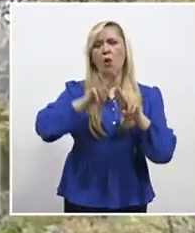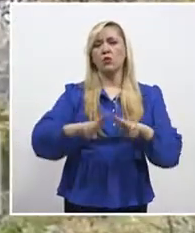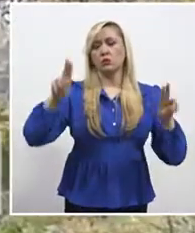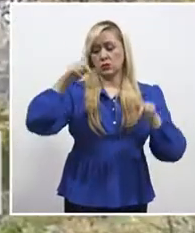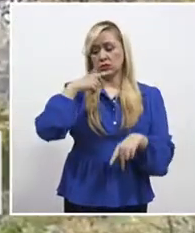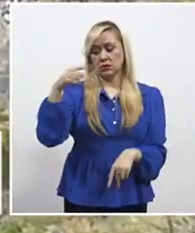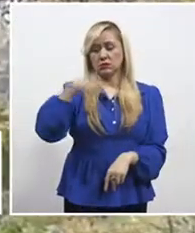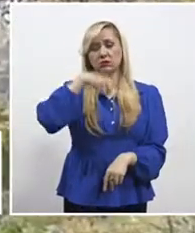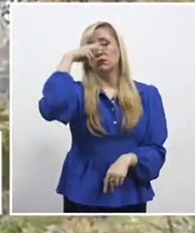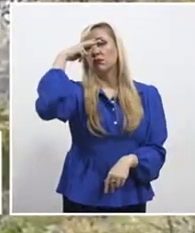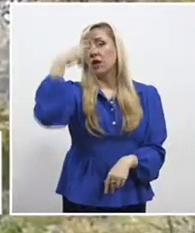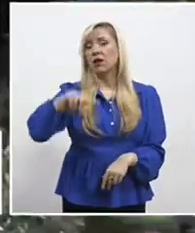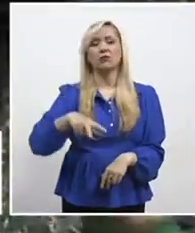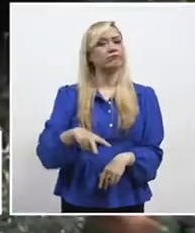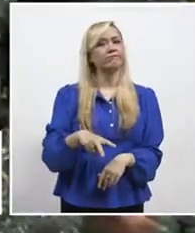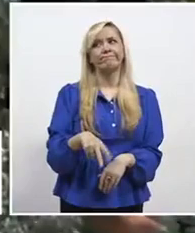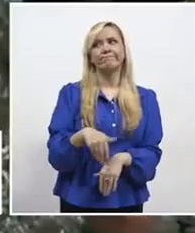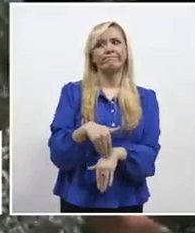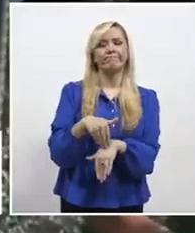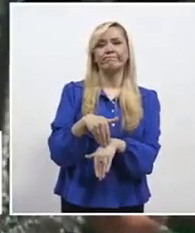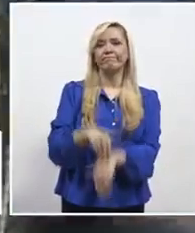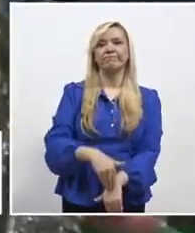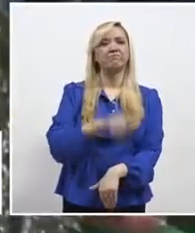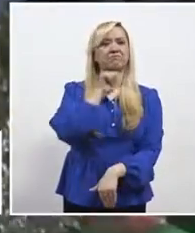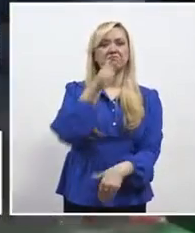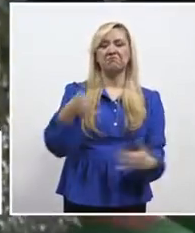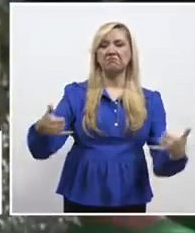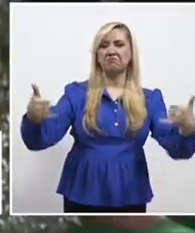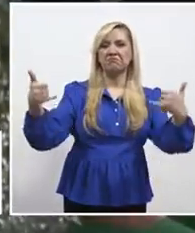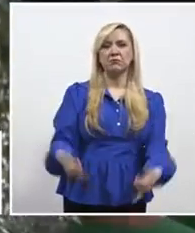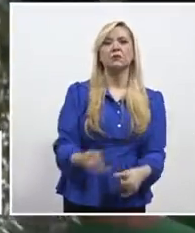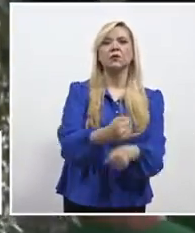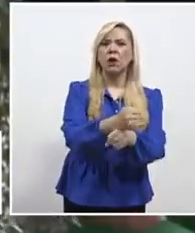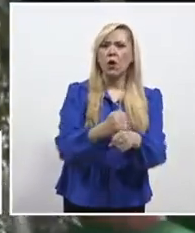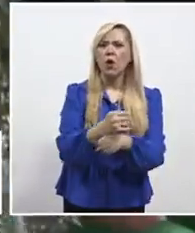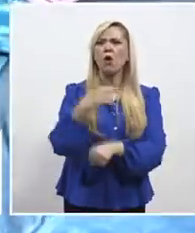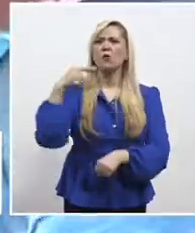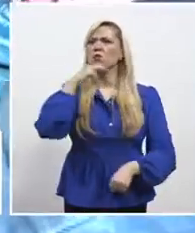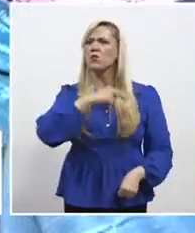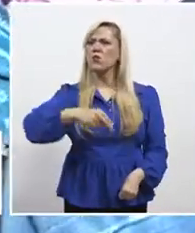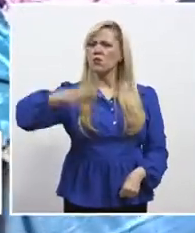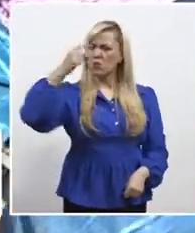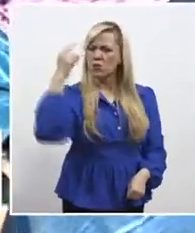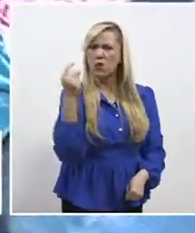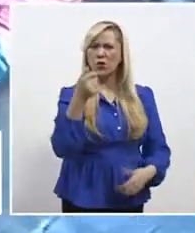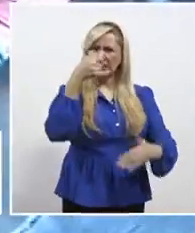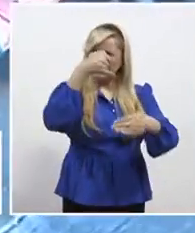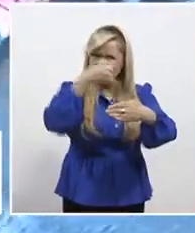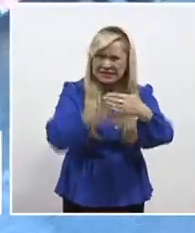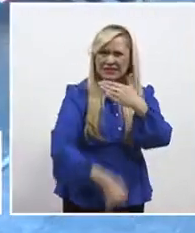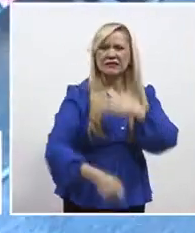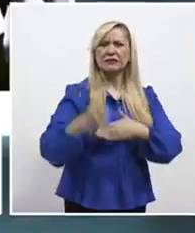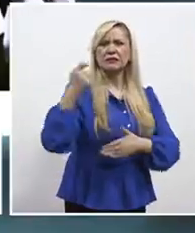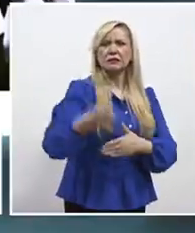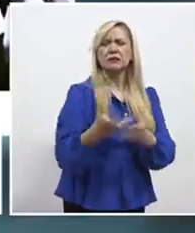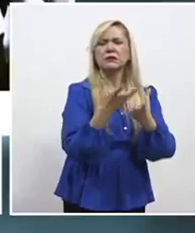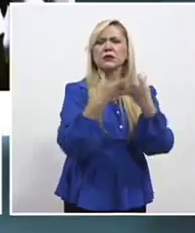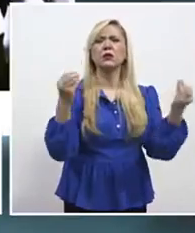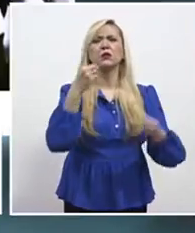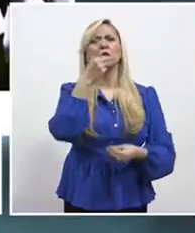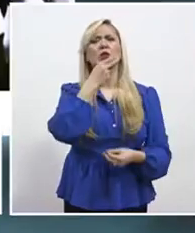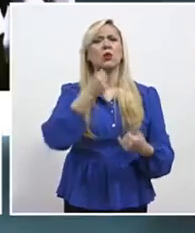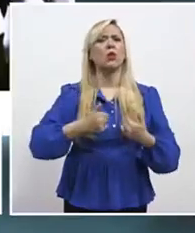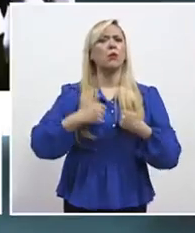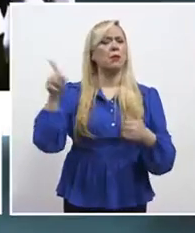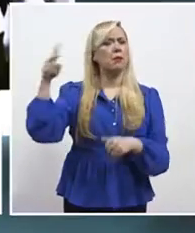Estado mexicano incumplió su obligación de investigar pronta, exhaustiva e imparcialmente la desaparición forzada de un joven en Veracruz